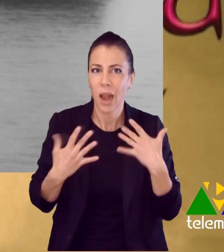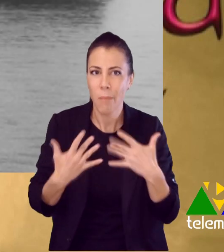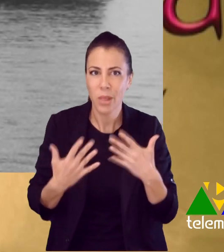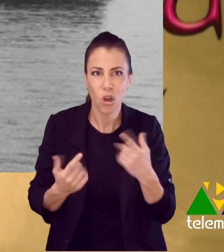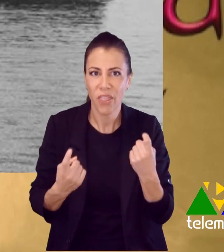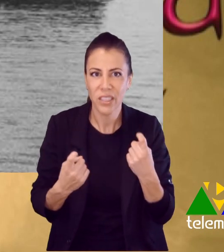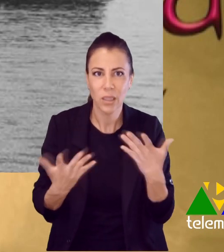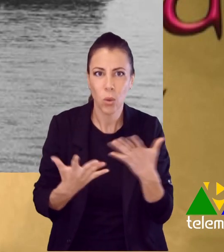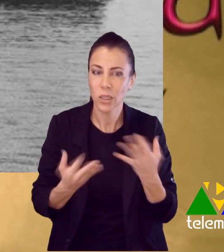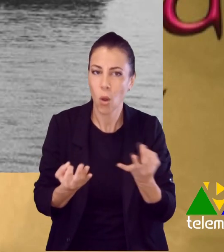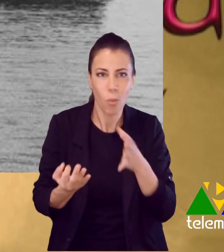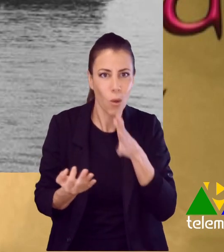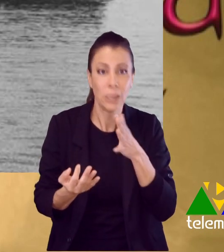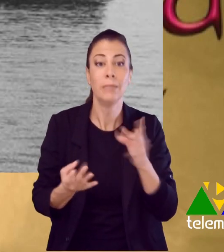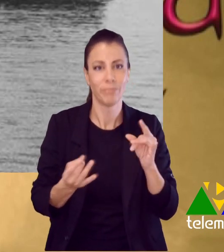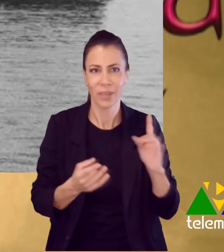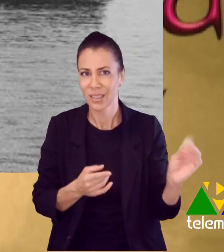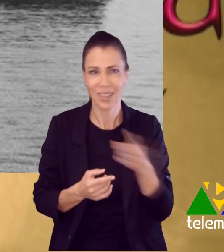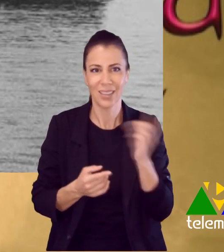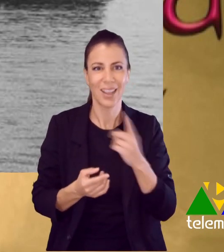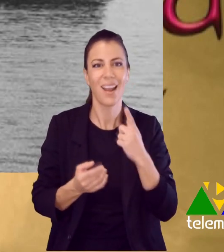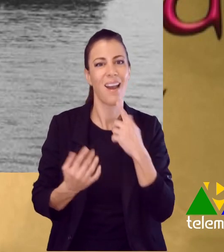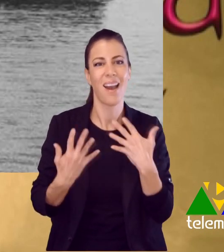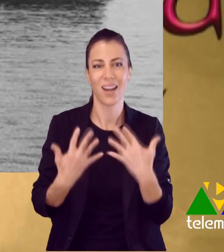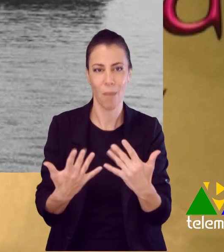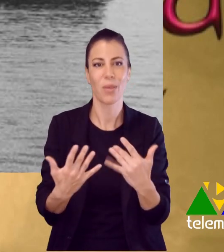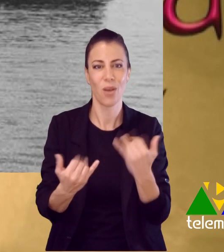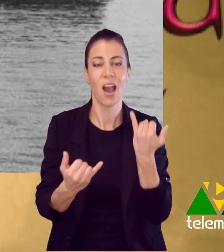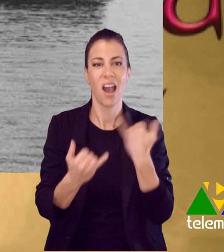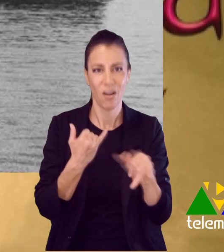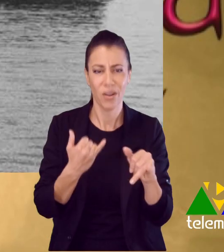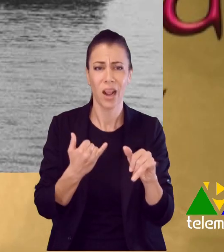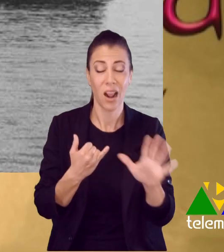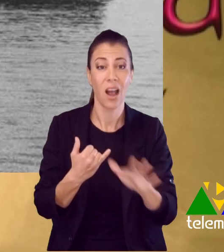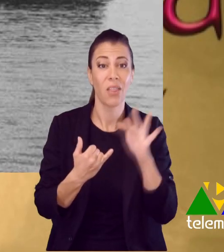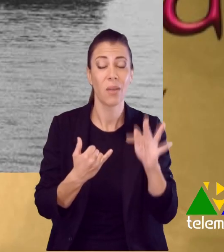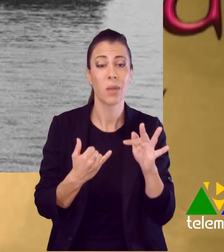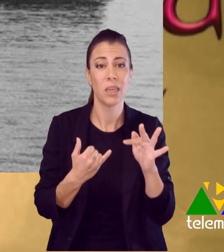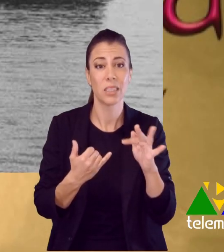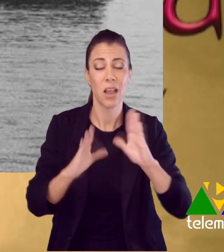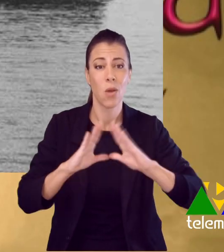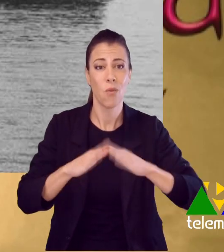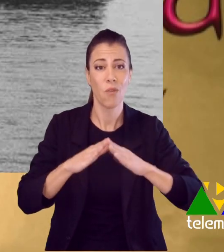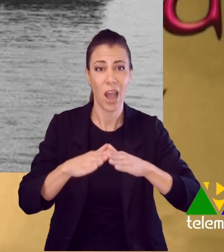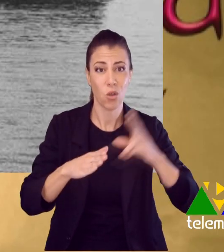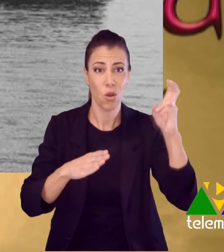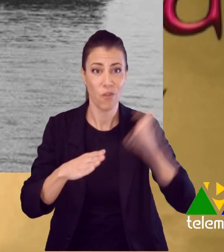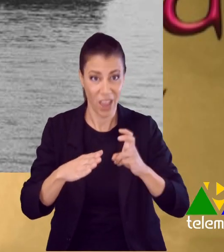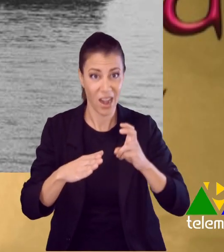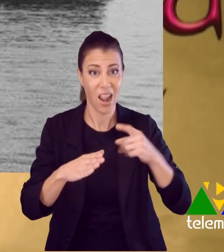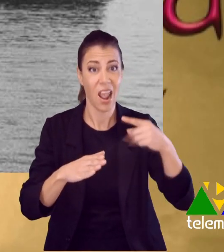precipitación, es decir, es que... Sal rápido era rápido, el atraviesa, el último modelo. Incluso cuando pasa el barco que viene de